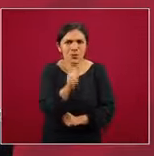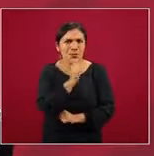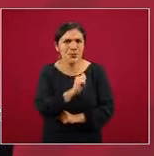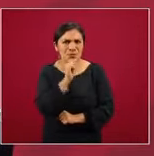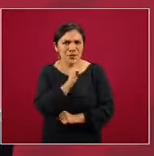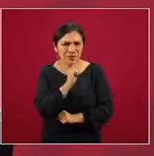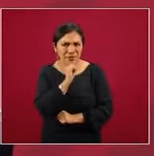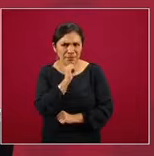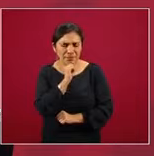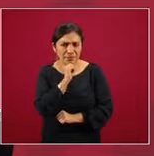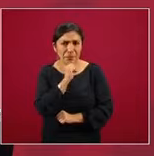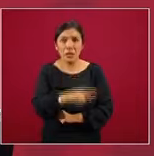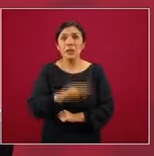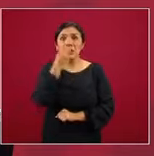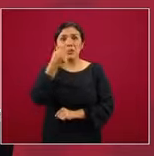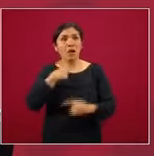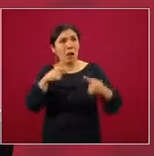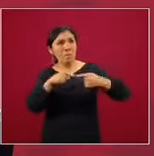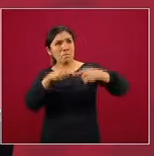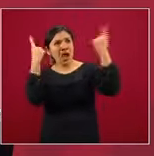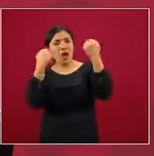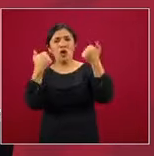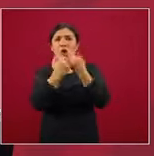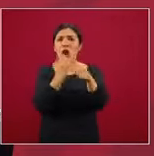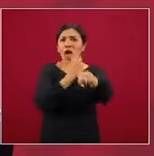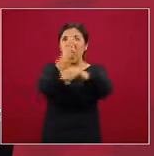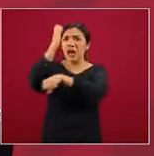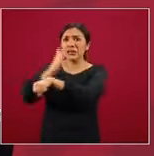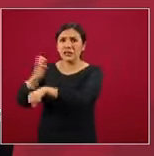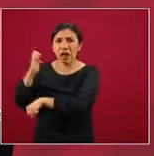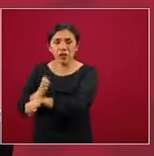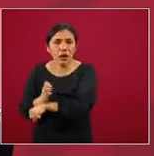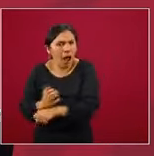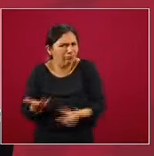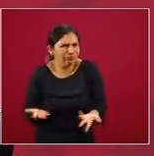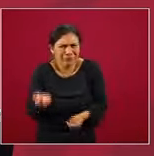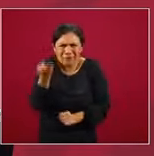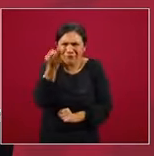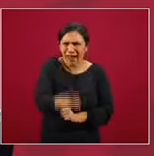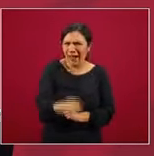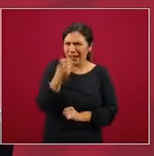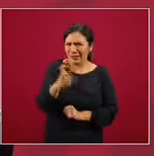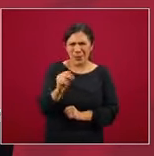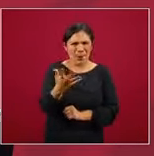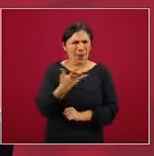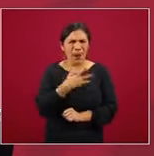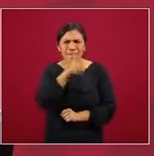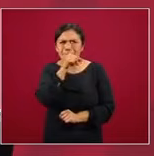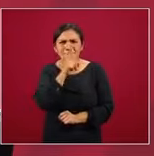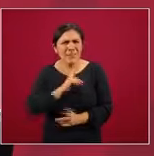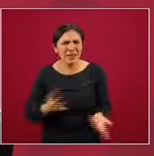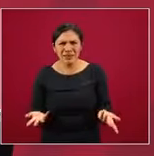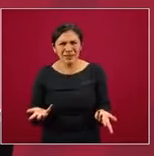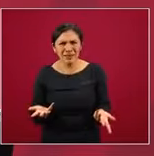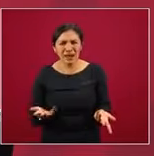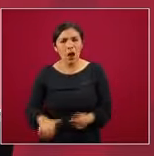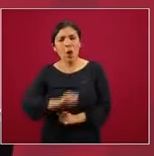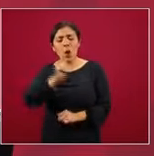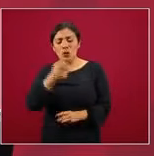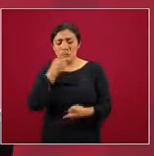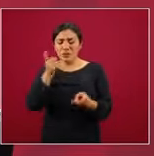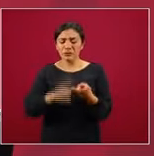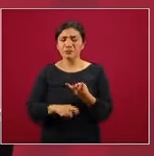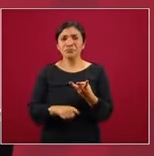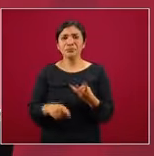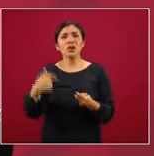¿Que nos peleamos con los estados? Falso, no se peleó nadie con los estados. ¿Que